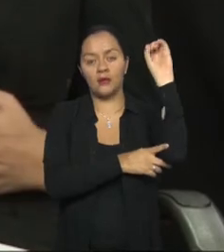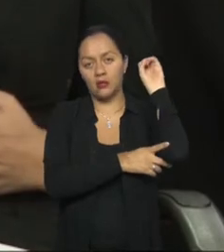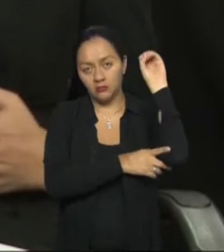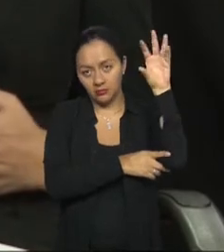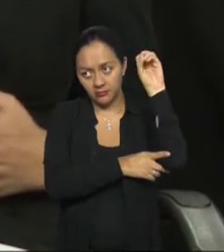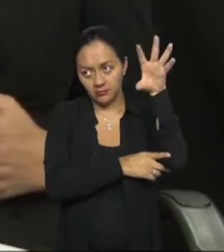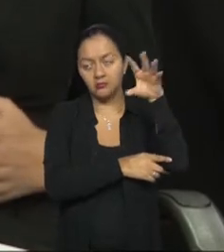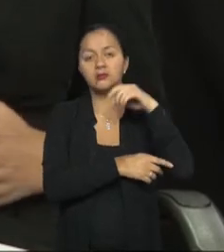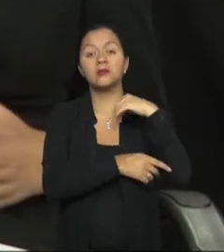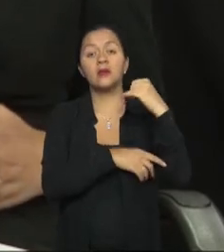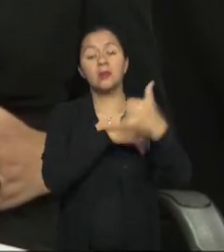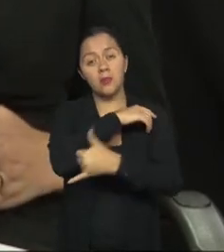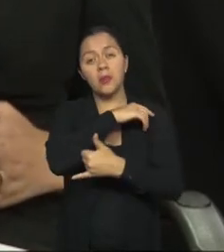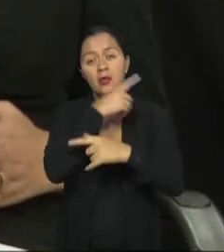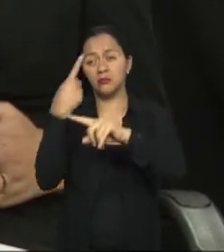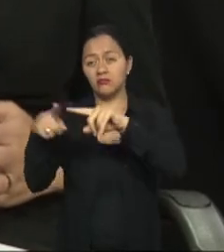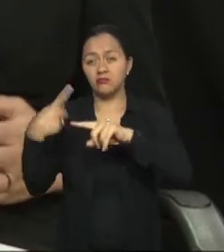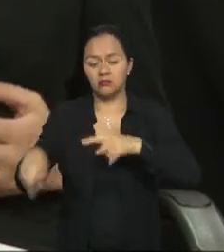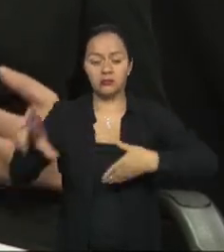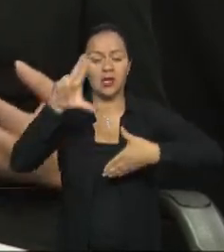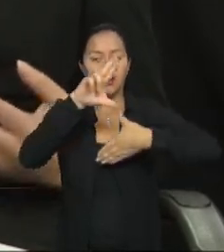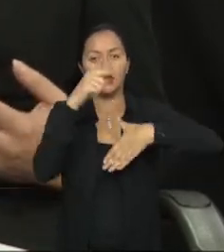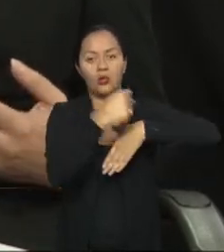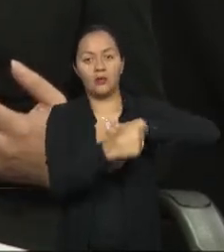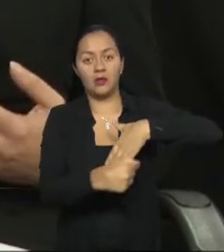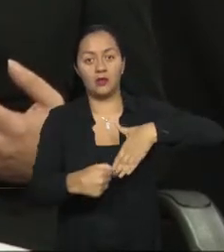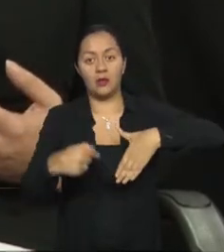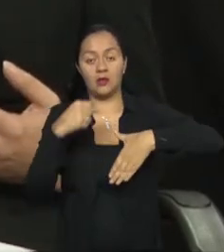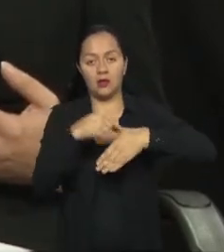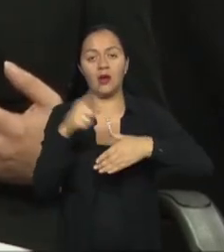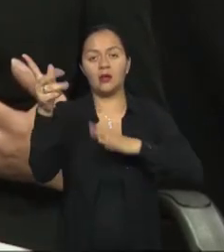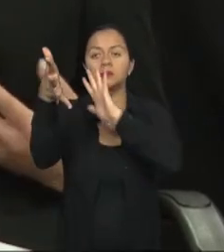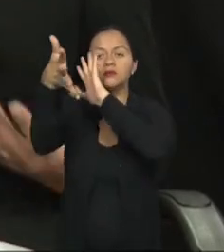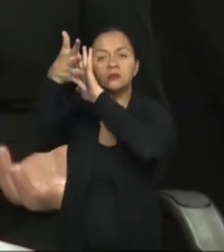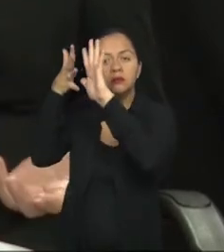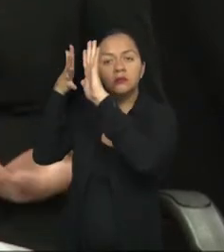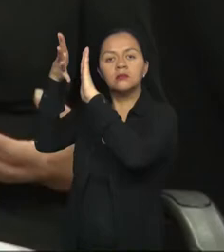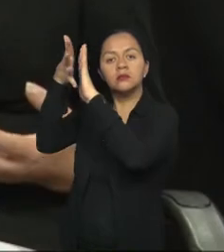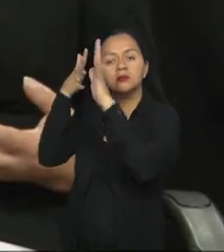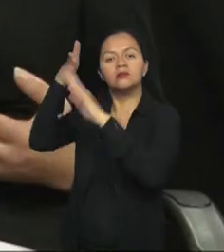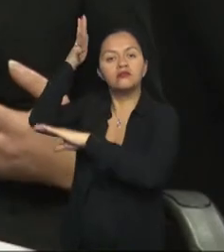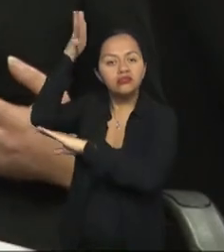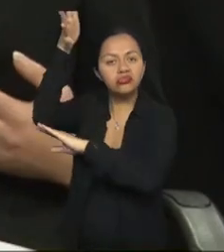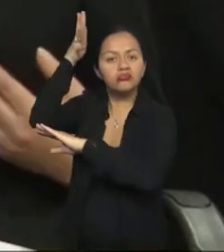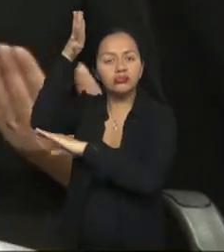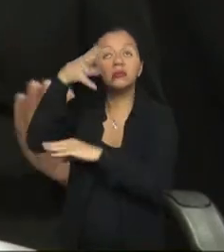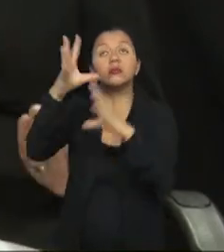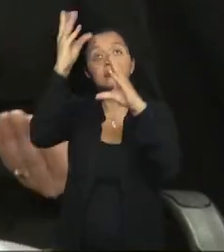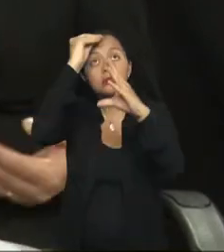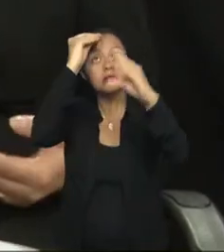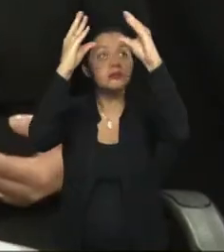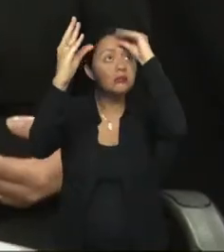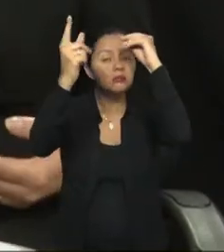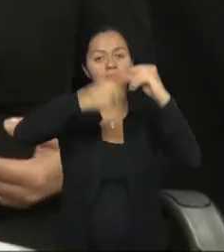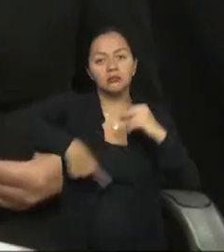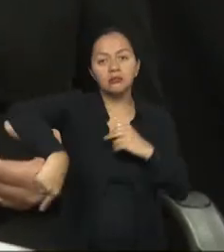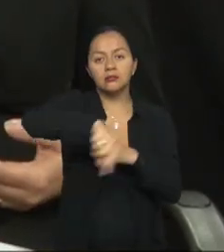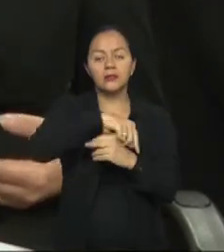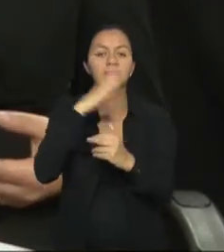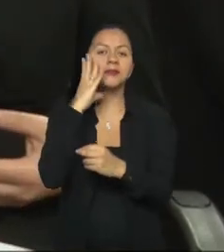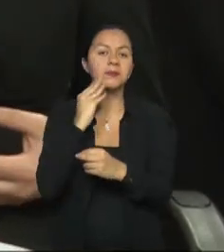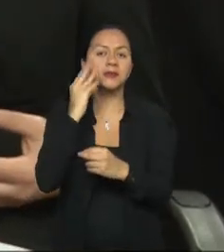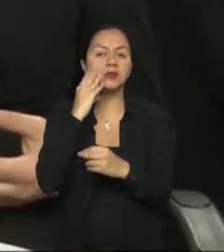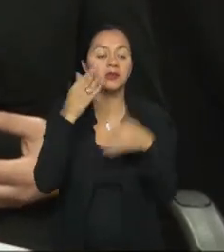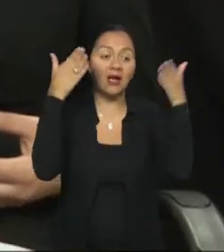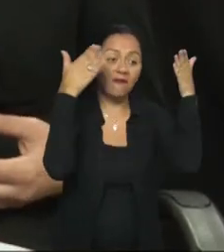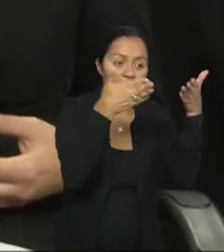distintos países, quienes vienen a contarnos experiencias desde distintos enfoques. Personas